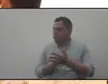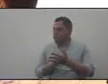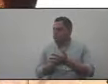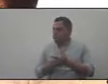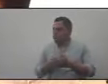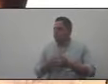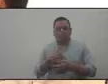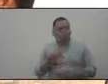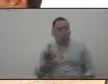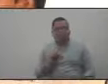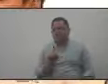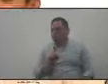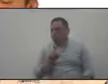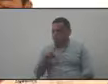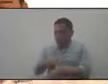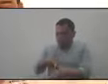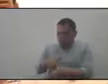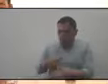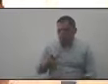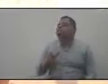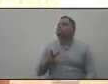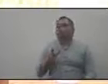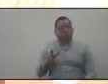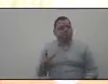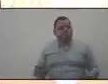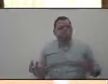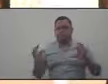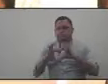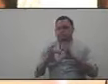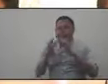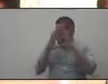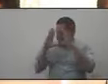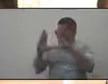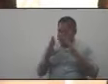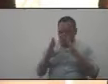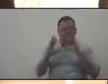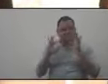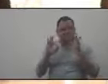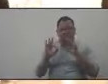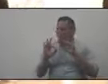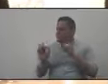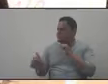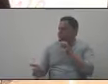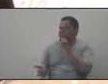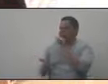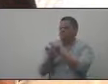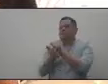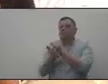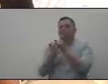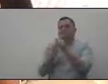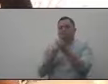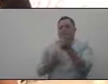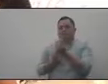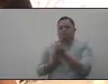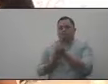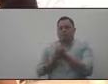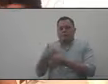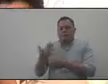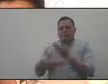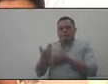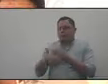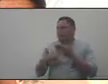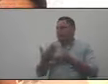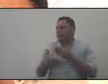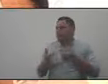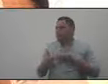pelo. ¿Cómo era la cosa ahí? No, para que Capresoca me atendió espectacular, fue un respaldo muy, muy bueno, porque